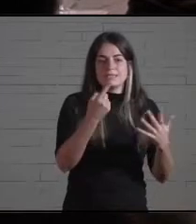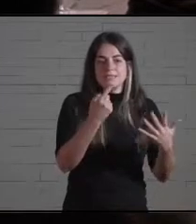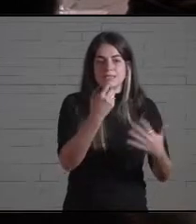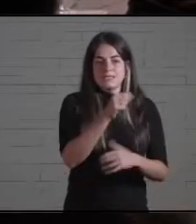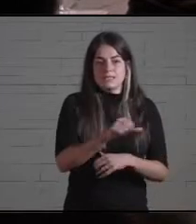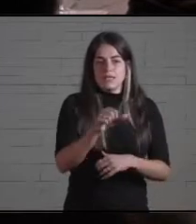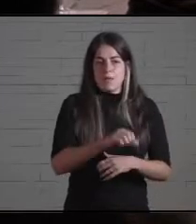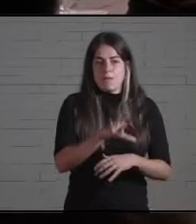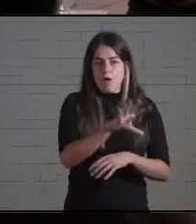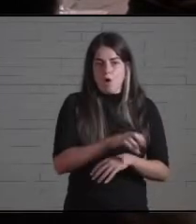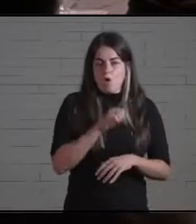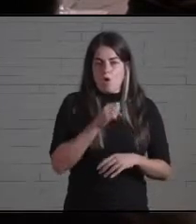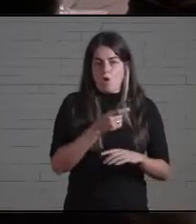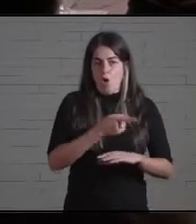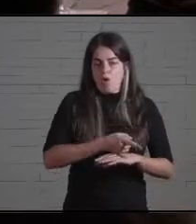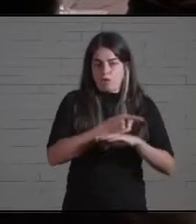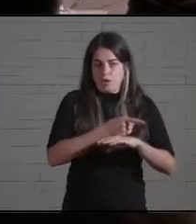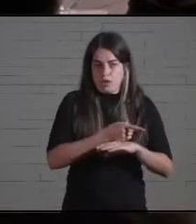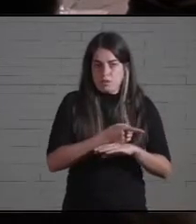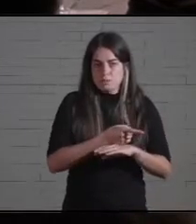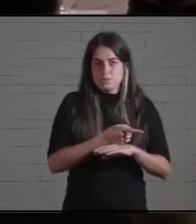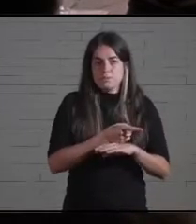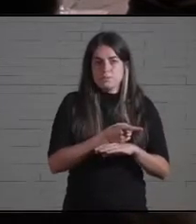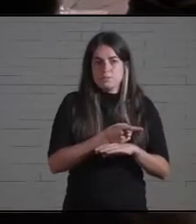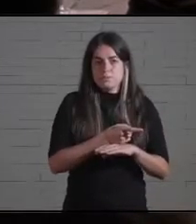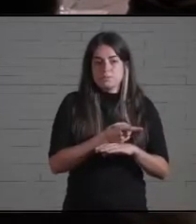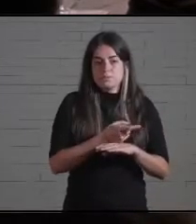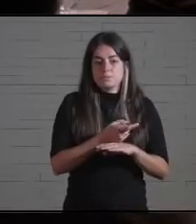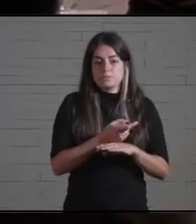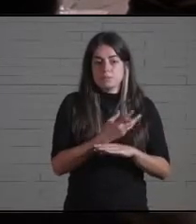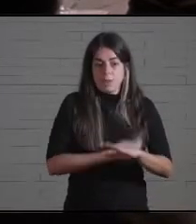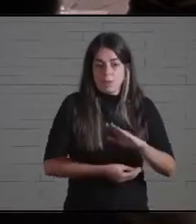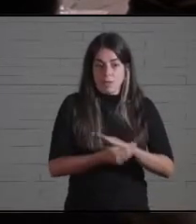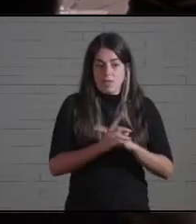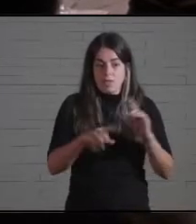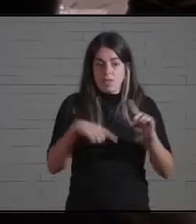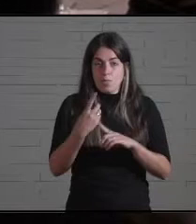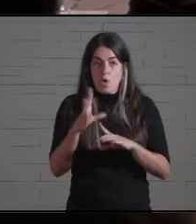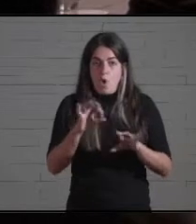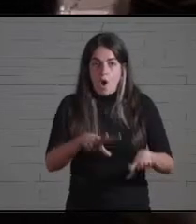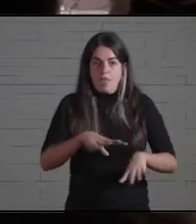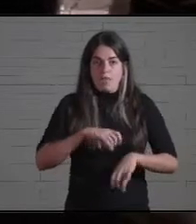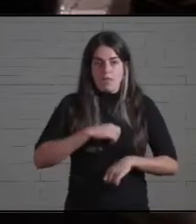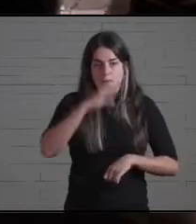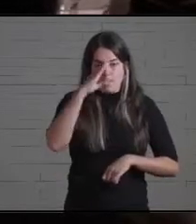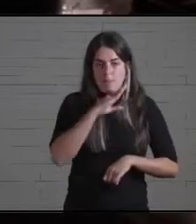6 semanas, los 2 después del parto o adopción, madre y padre a la vez,